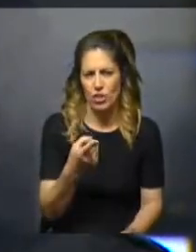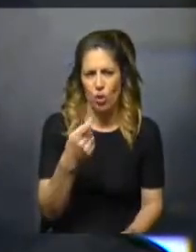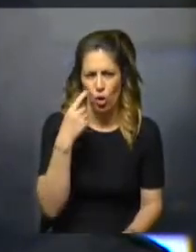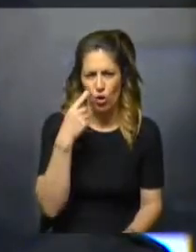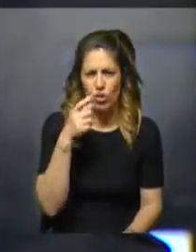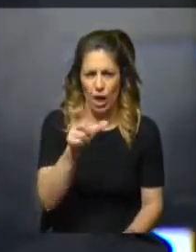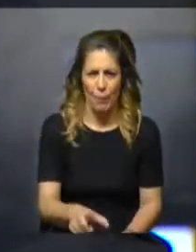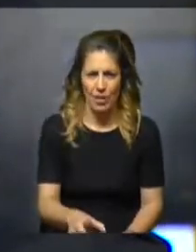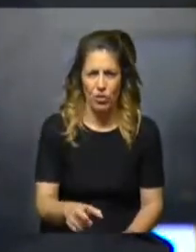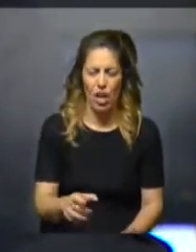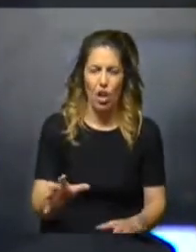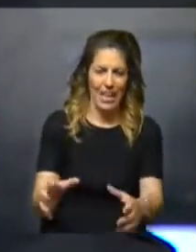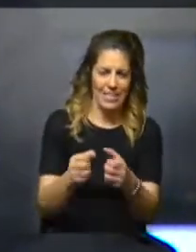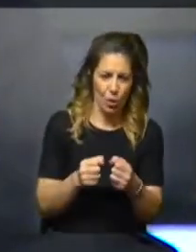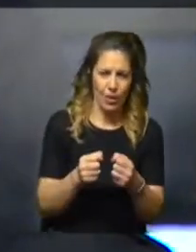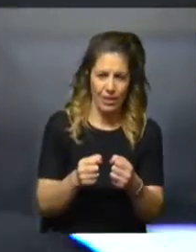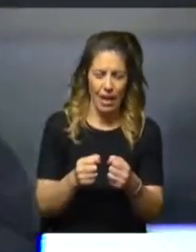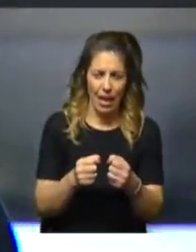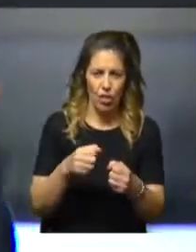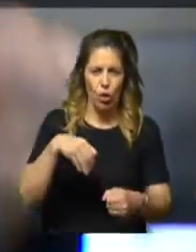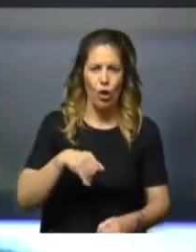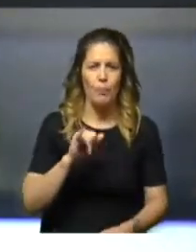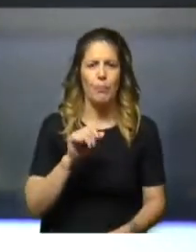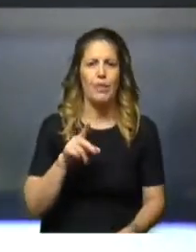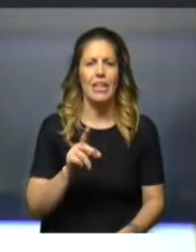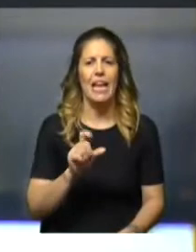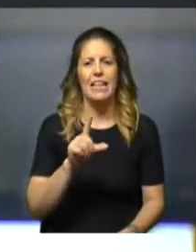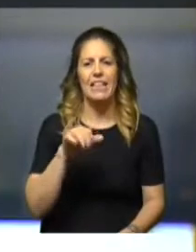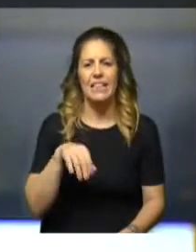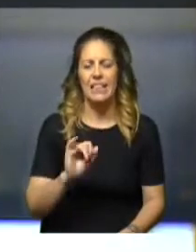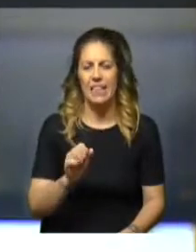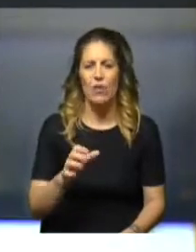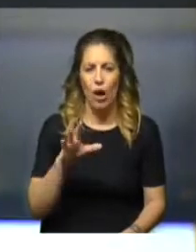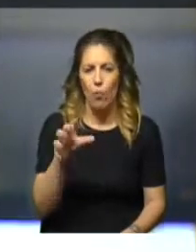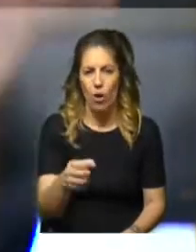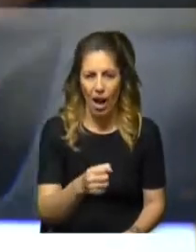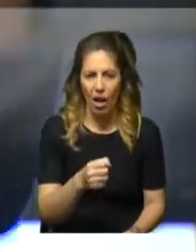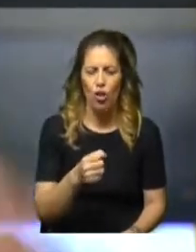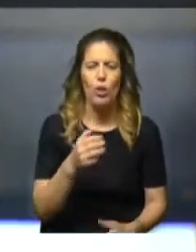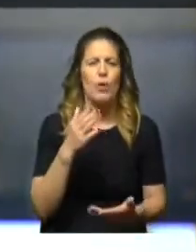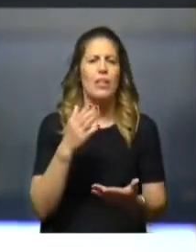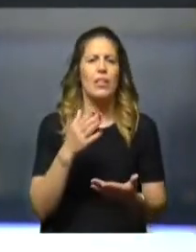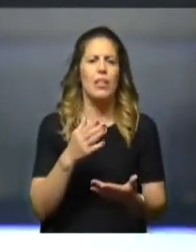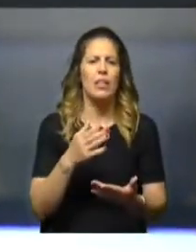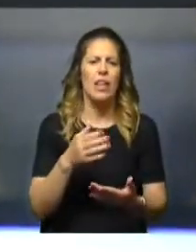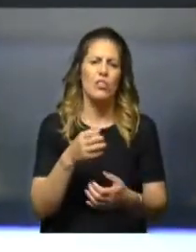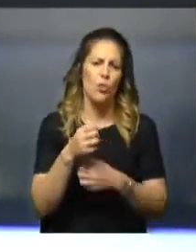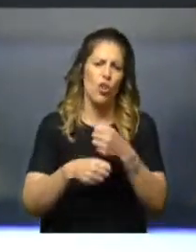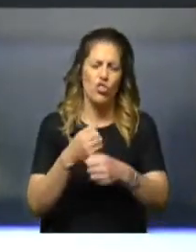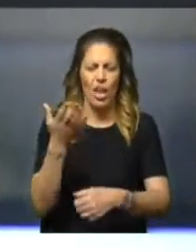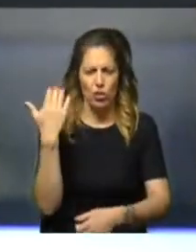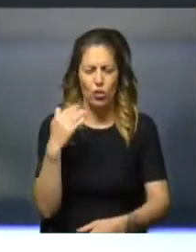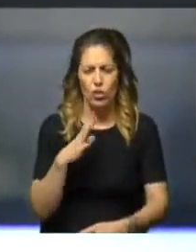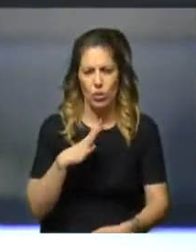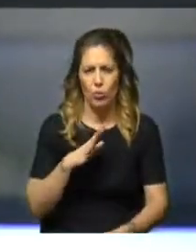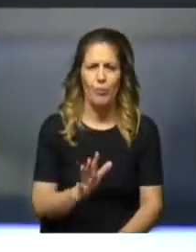que la habían secuestrado y fue mi que tiene que lo fue a buscar es hace muchos años que después tuvo en últimas noticias dirigiendo hace hace unos años este